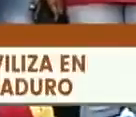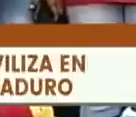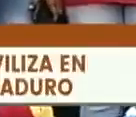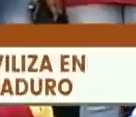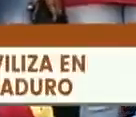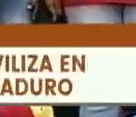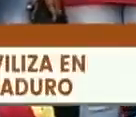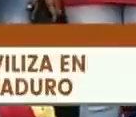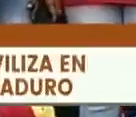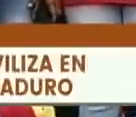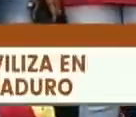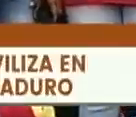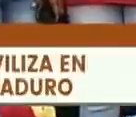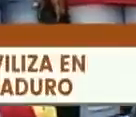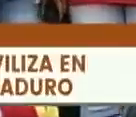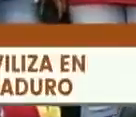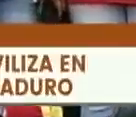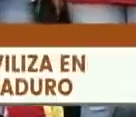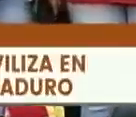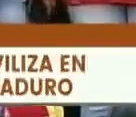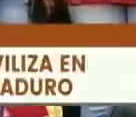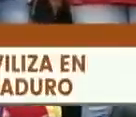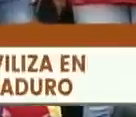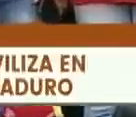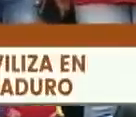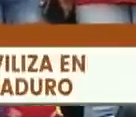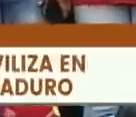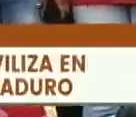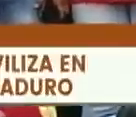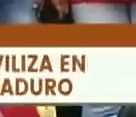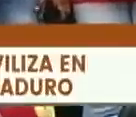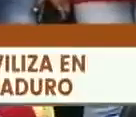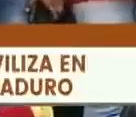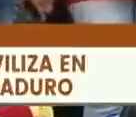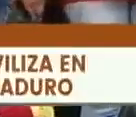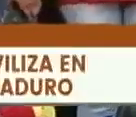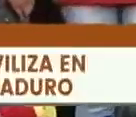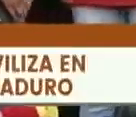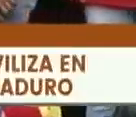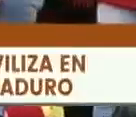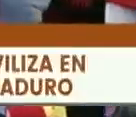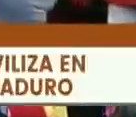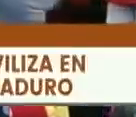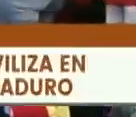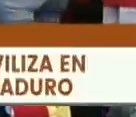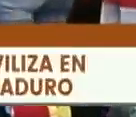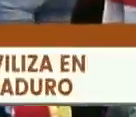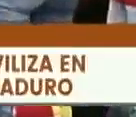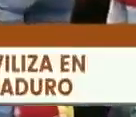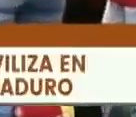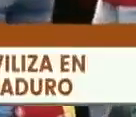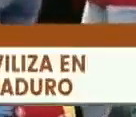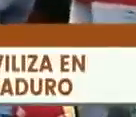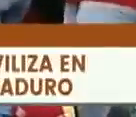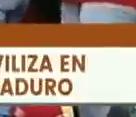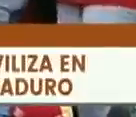aquí en este camión. Pedro Arias. ¿Dónde está Pedro?